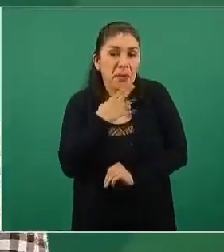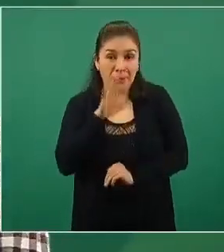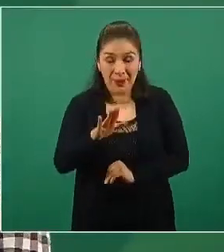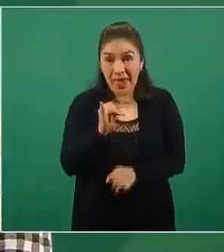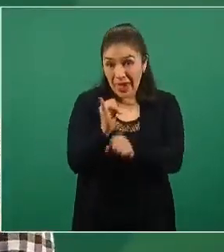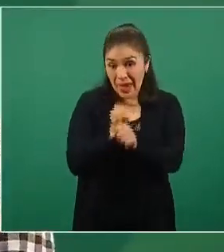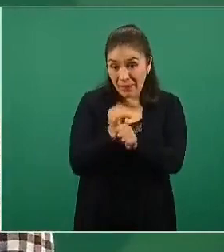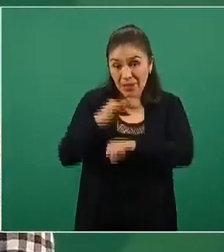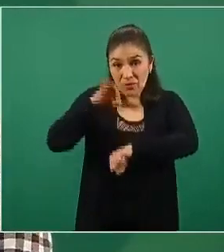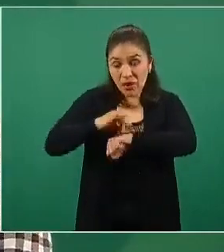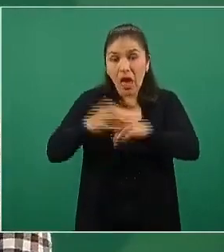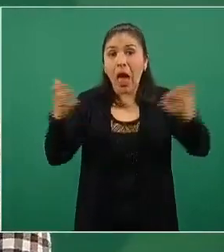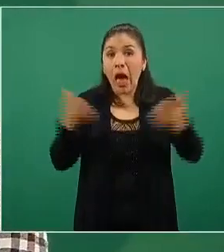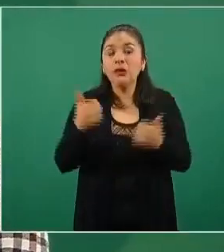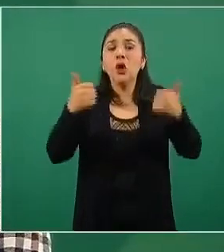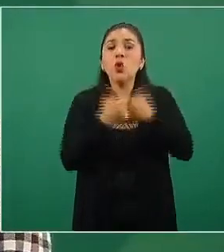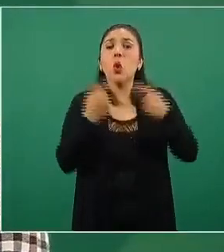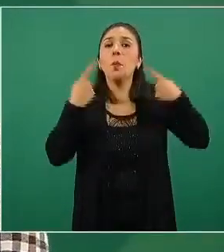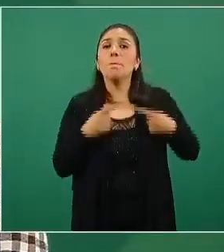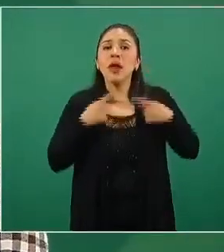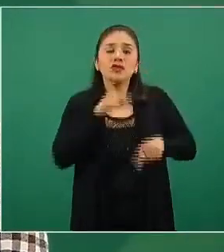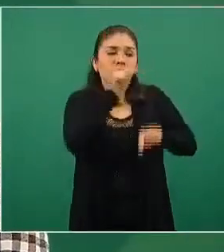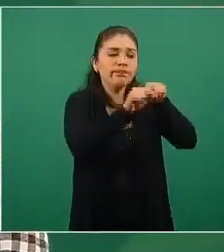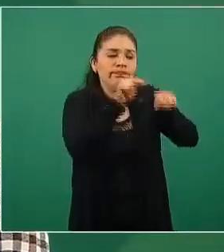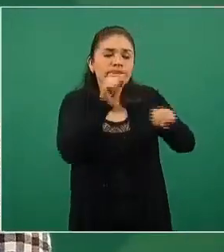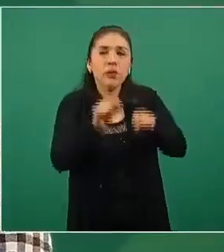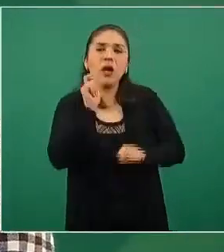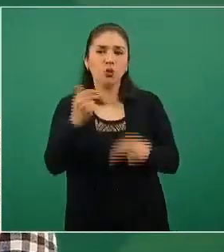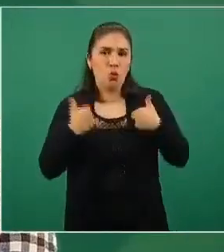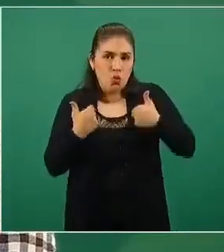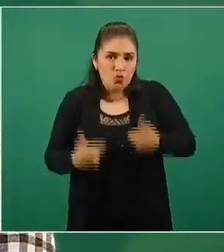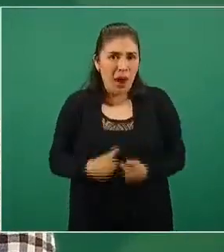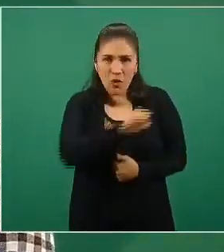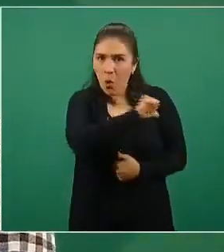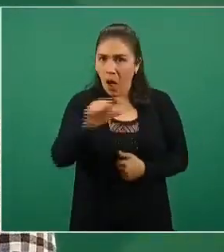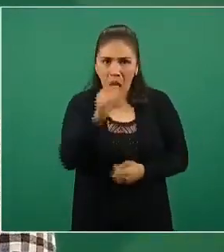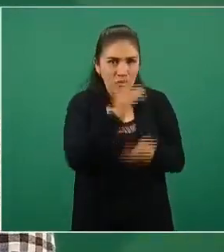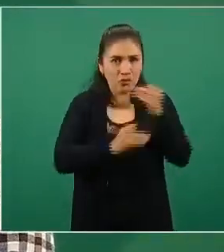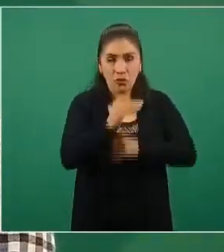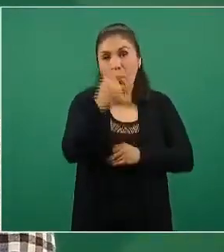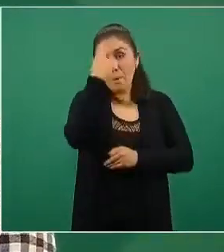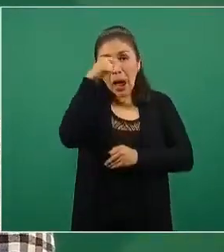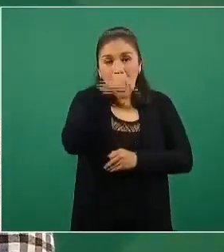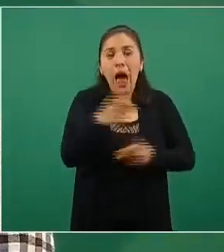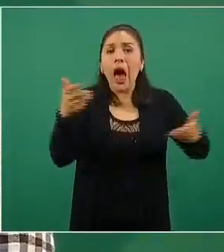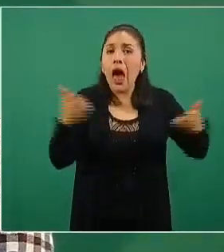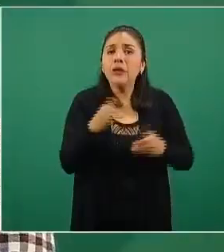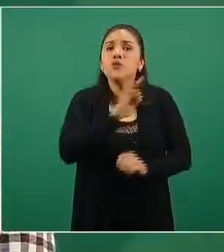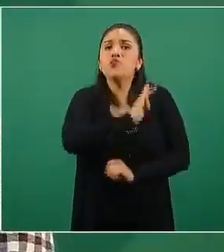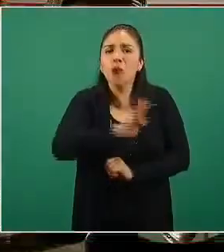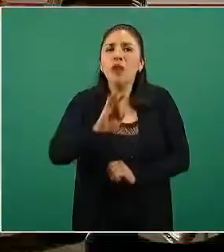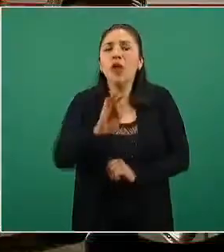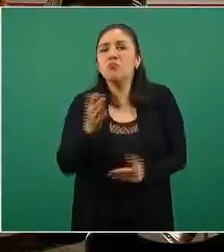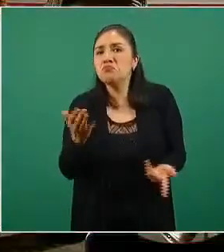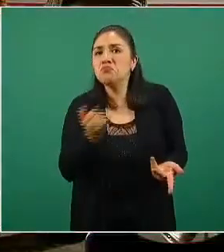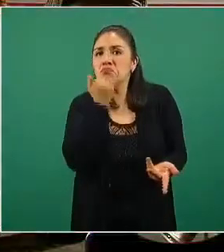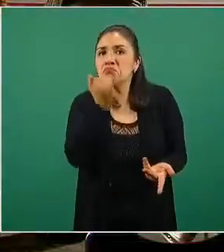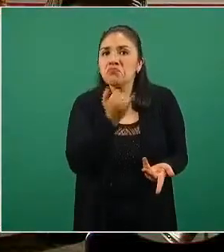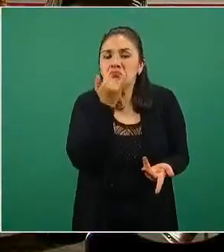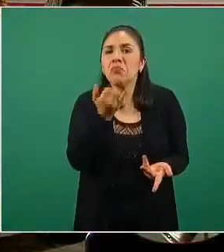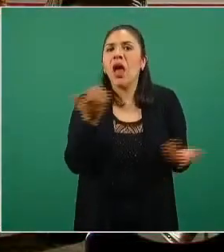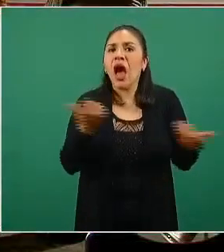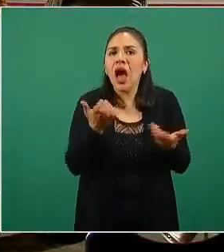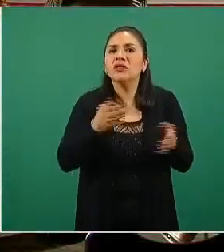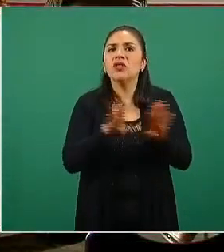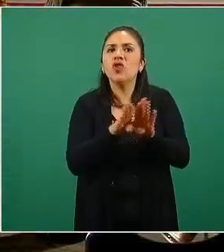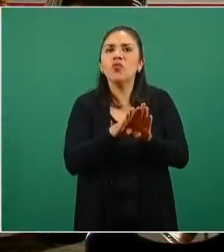la investigación que se realiza en sujetos, en personas humanas, para lograr tener posiblemente